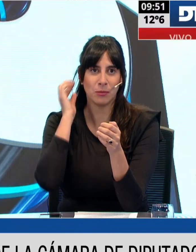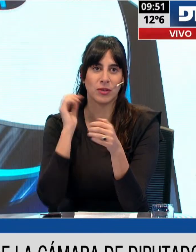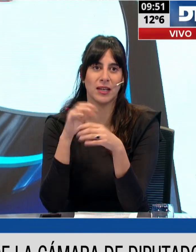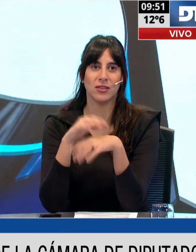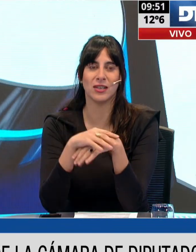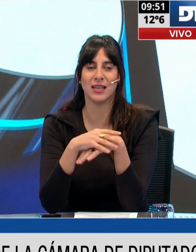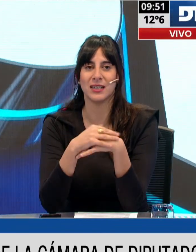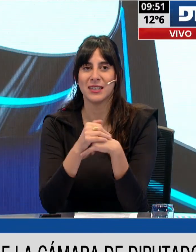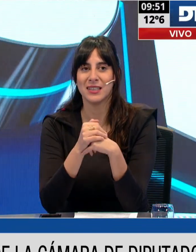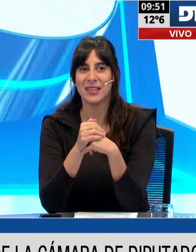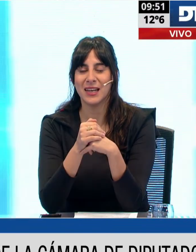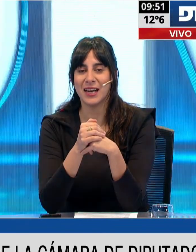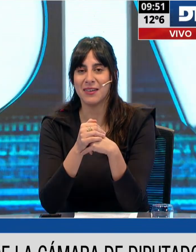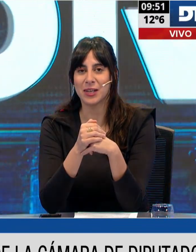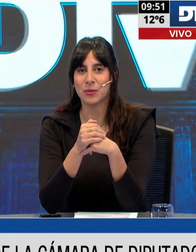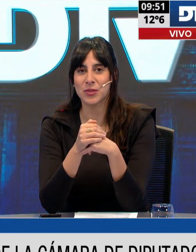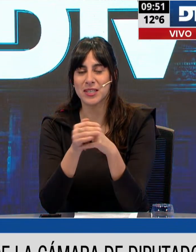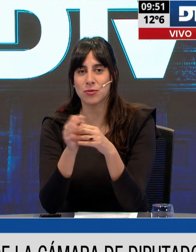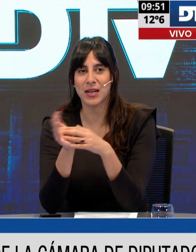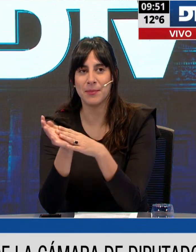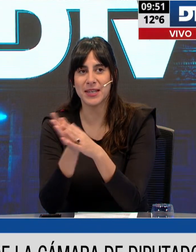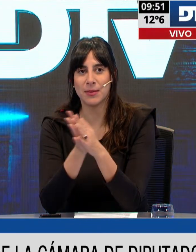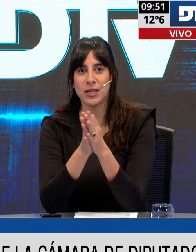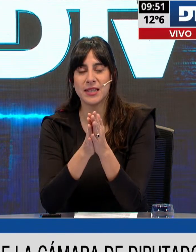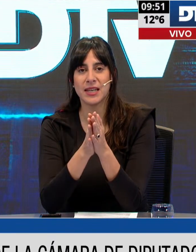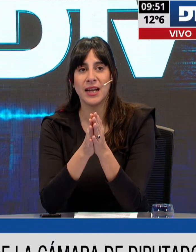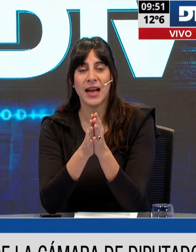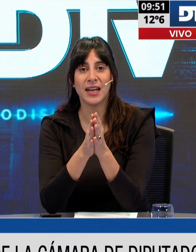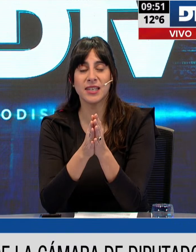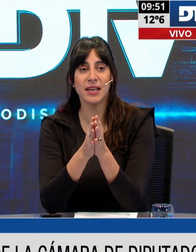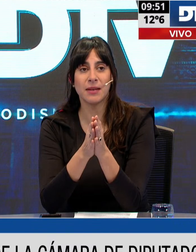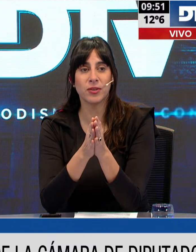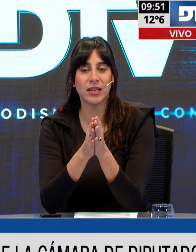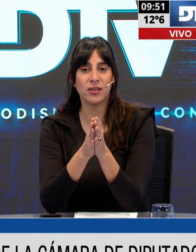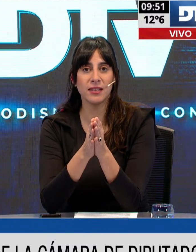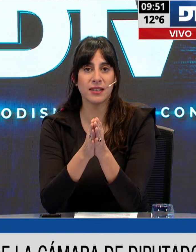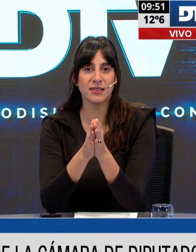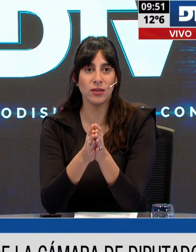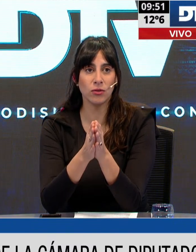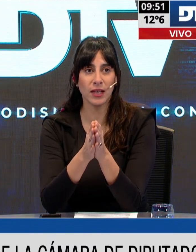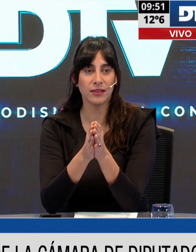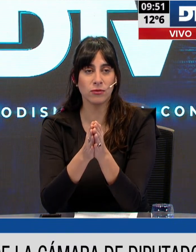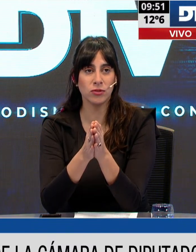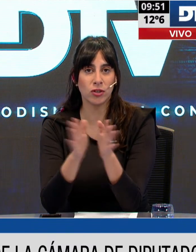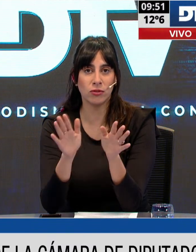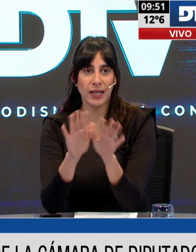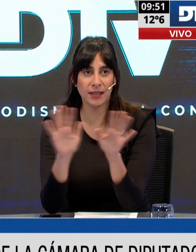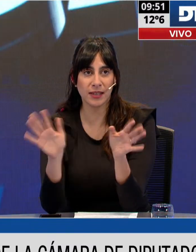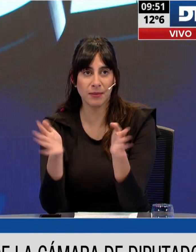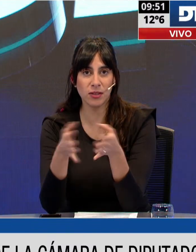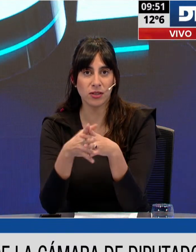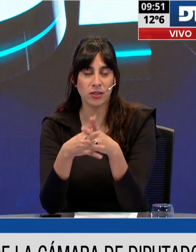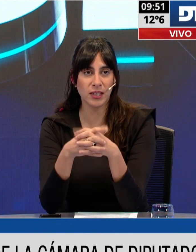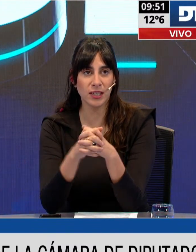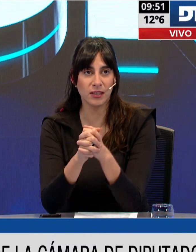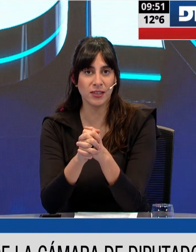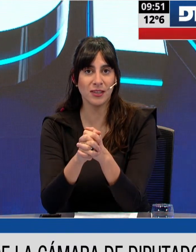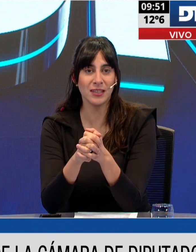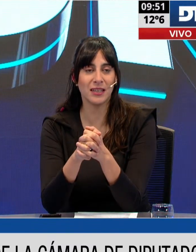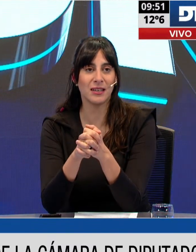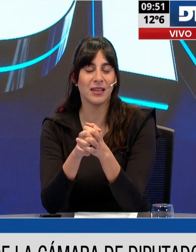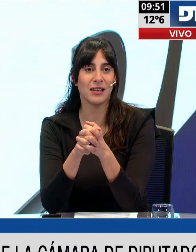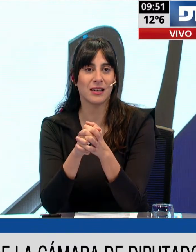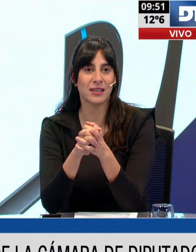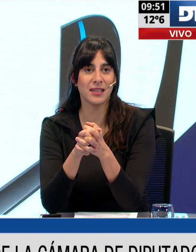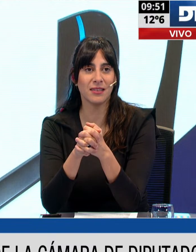el diputado a ver cómo sigue Sí. su campaña política. Ayer el protagonista, sin dudas, un cholulaje tremendo con Orrego,